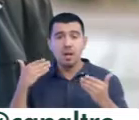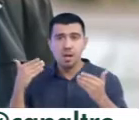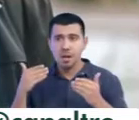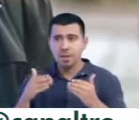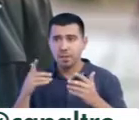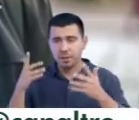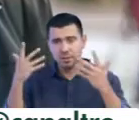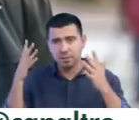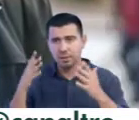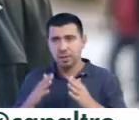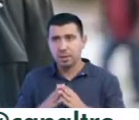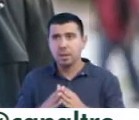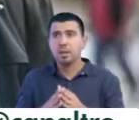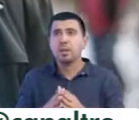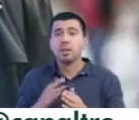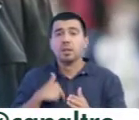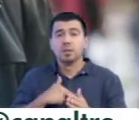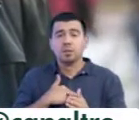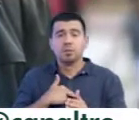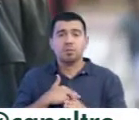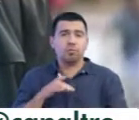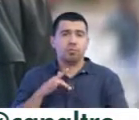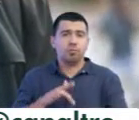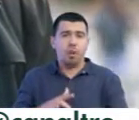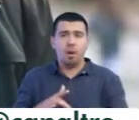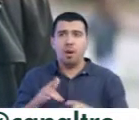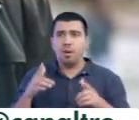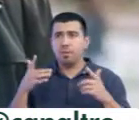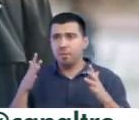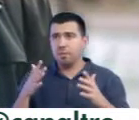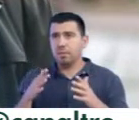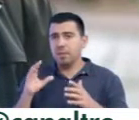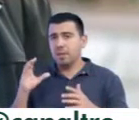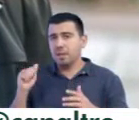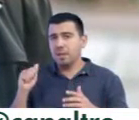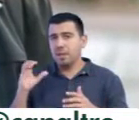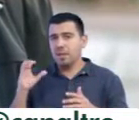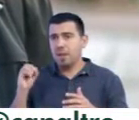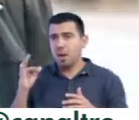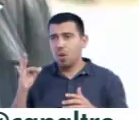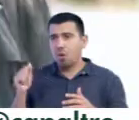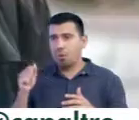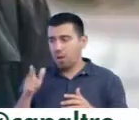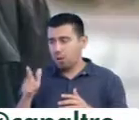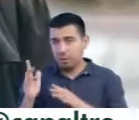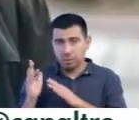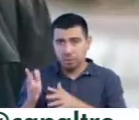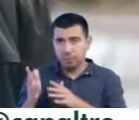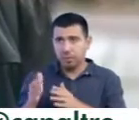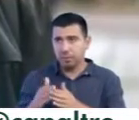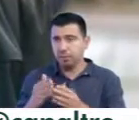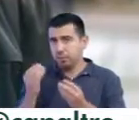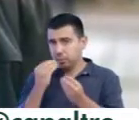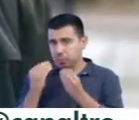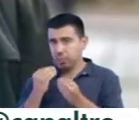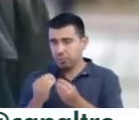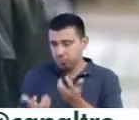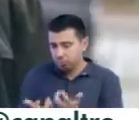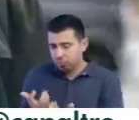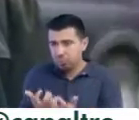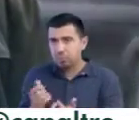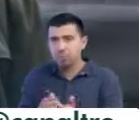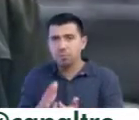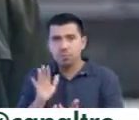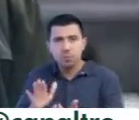pues nosotros tenemos que hacerlo porque el municipio de Cácota pues es netamente agrícola, es netamente campesino. El balance fue muy bueno